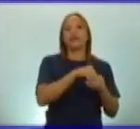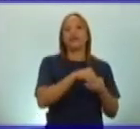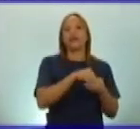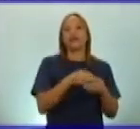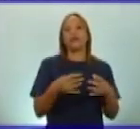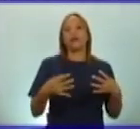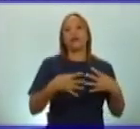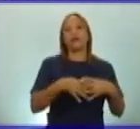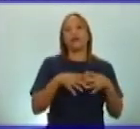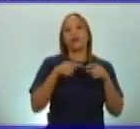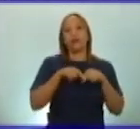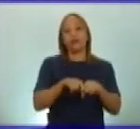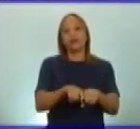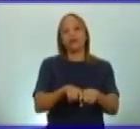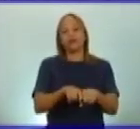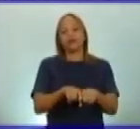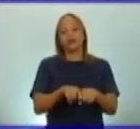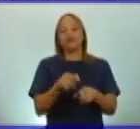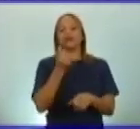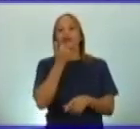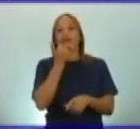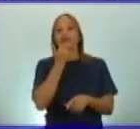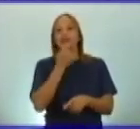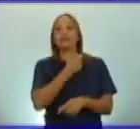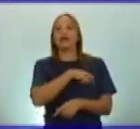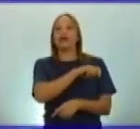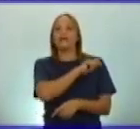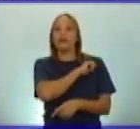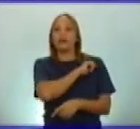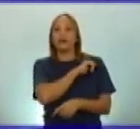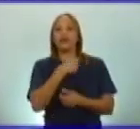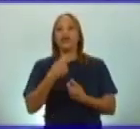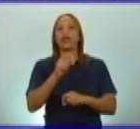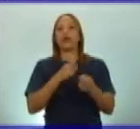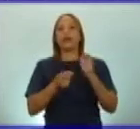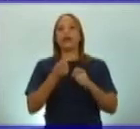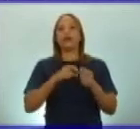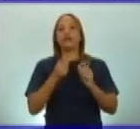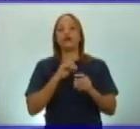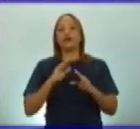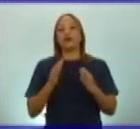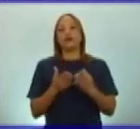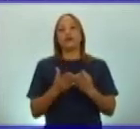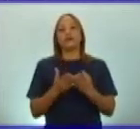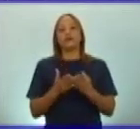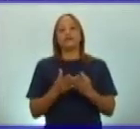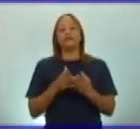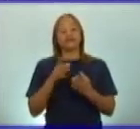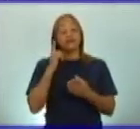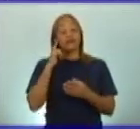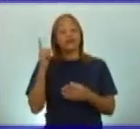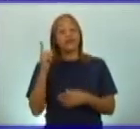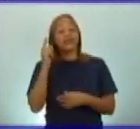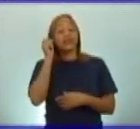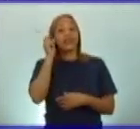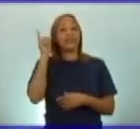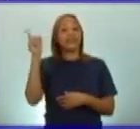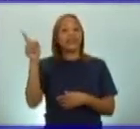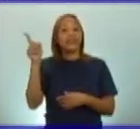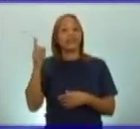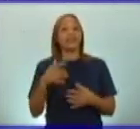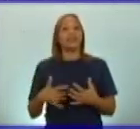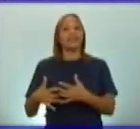guerra submarina va a afectar al Reino Unido y a la vez el comercio de Estados Unidos. Fíjense la inteligencia, queridos muchachos,